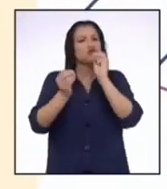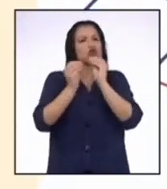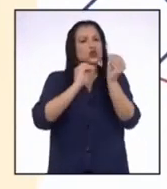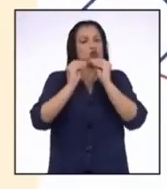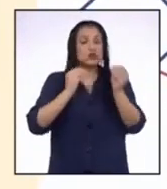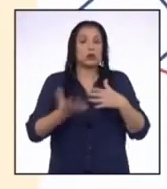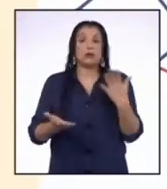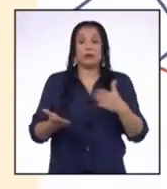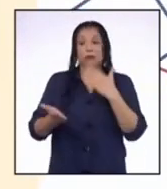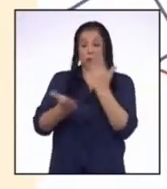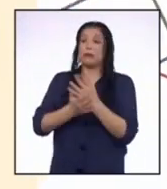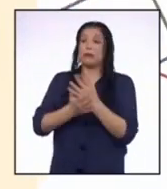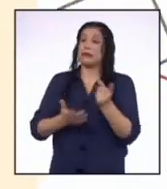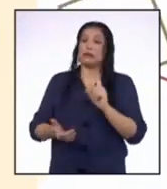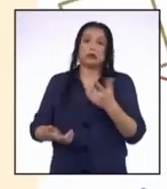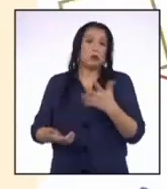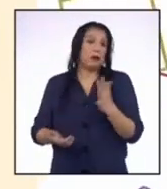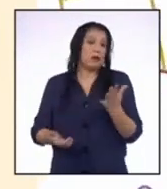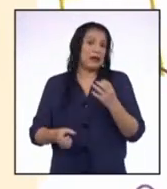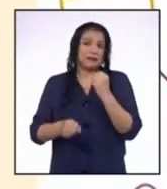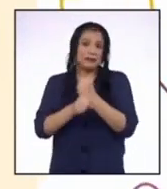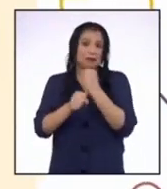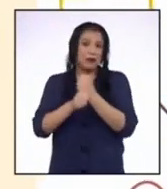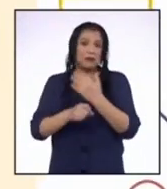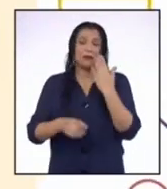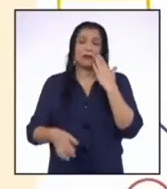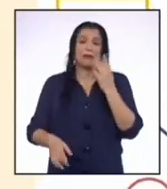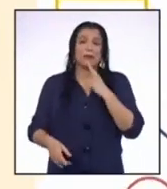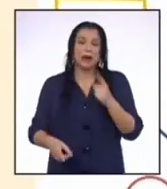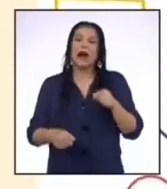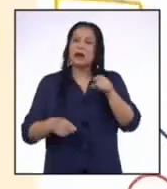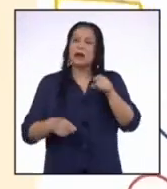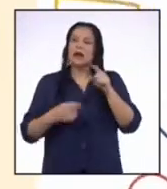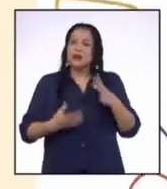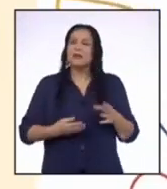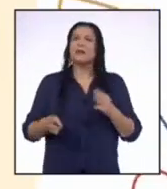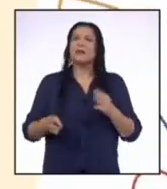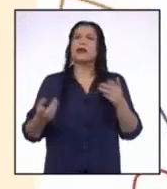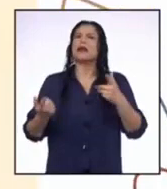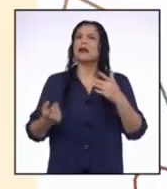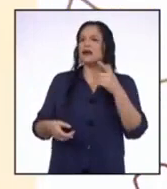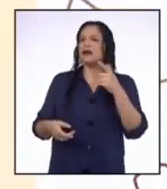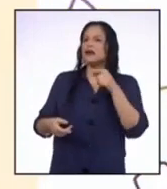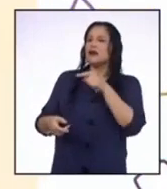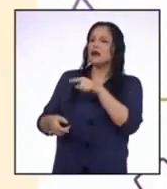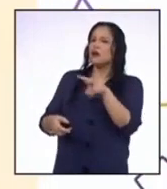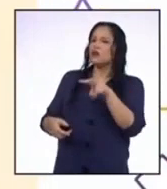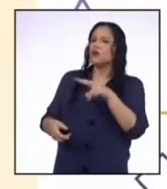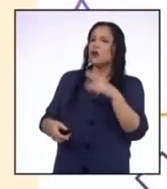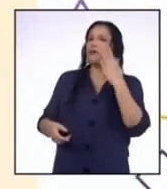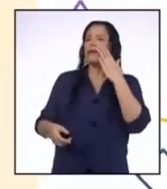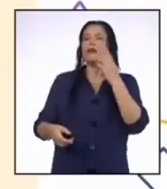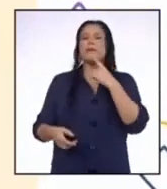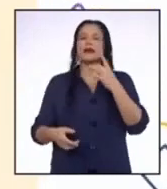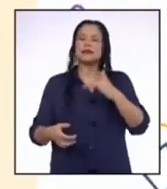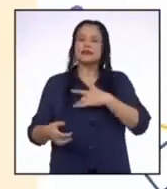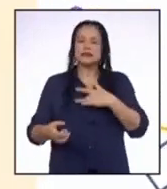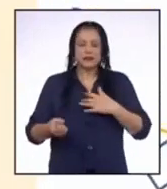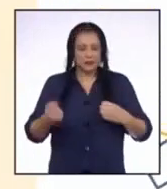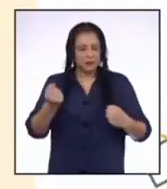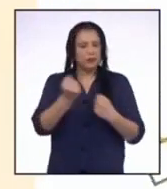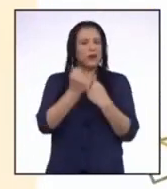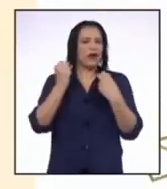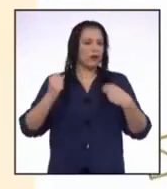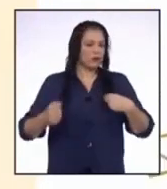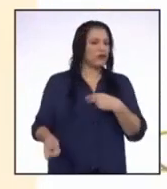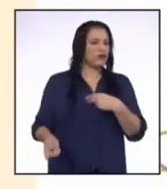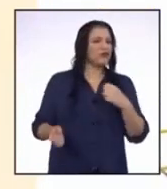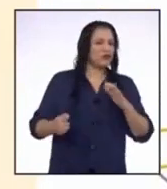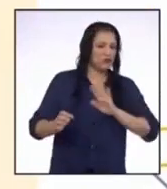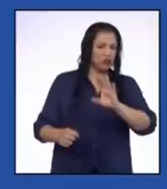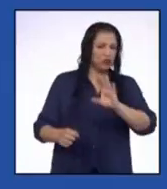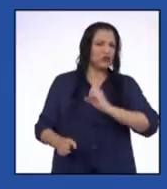lo que estábamos viviendo. Además, de esa manera hacía que ellos se sientan apoyados por nosotros.